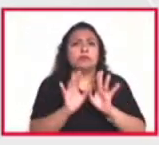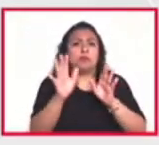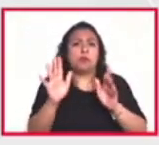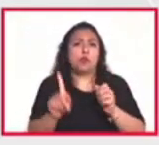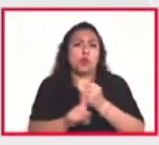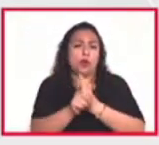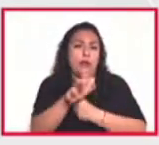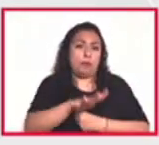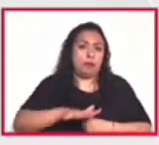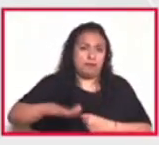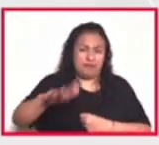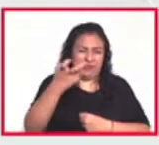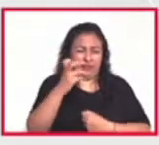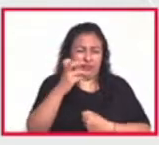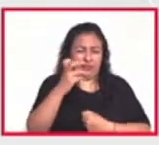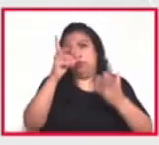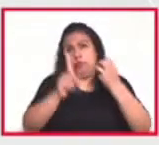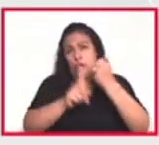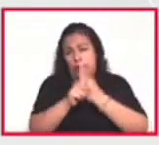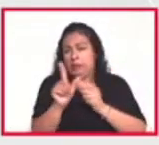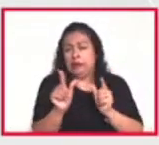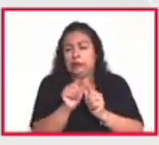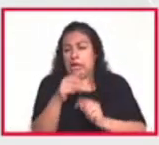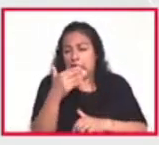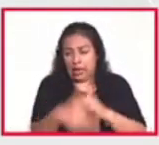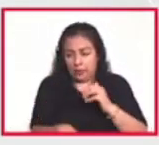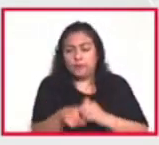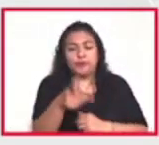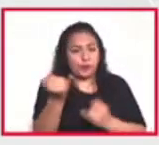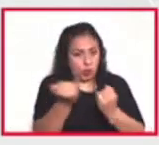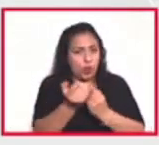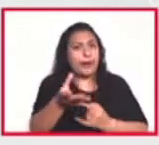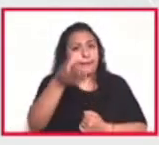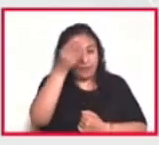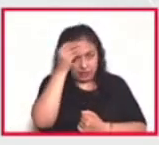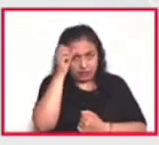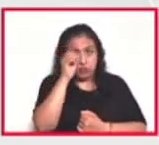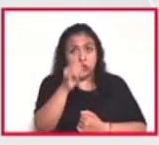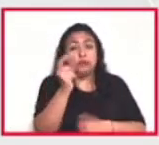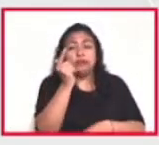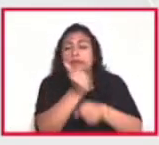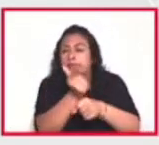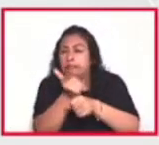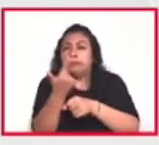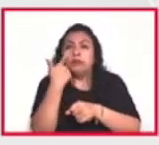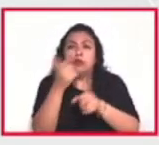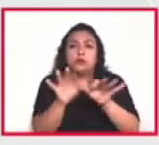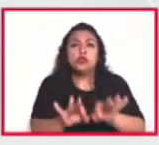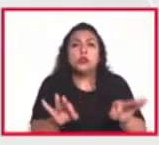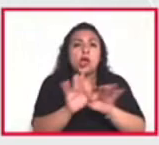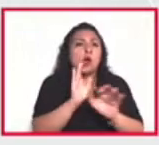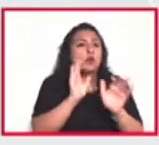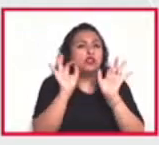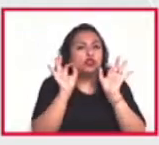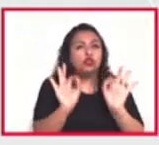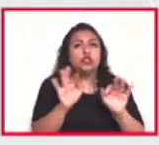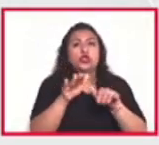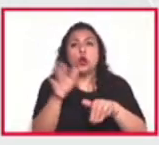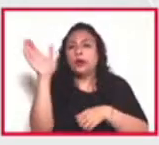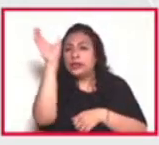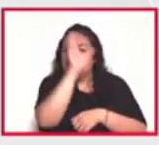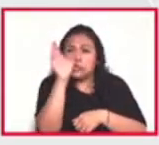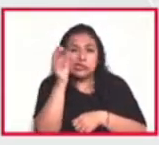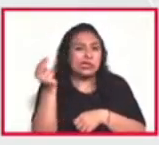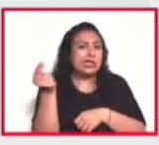Con esta crisis, y voy terminando, también hemos aprendido. Hemos descubierto lo fundamental de una buena comunicación científica, indispensable